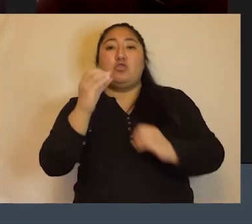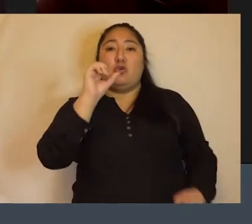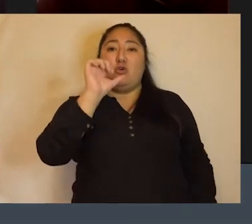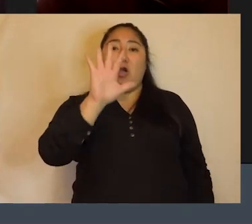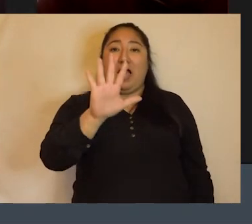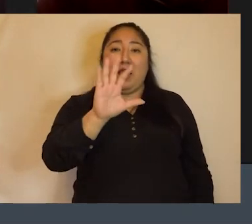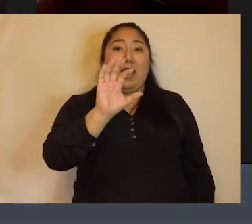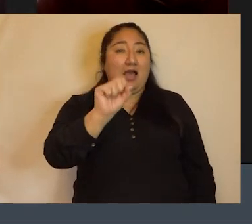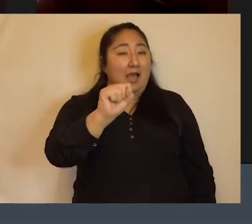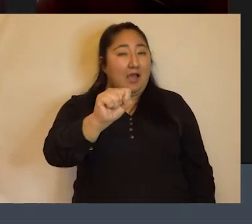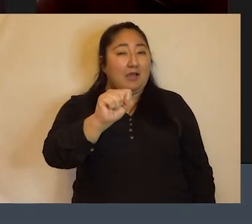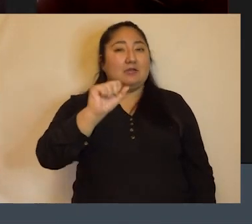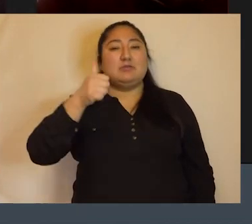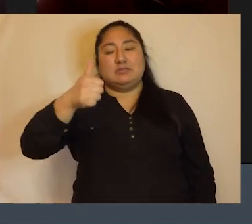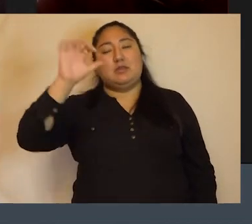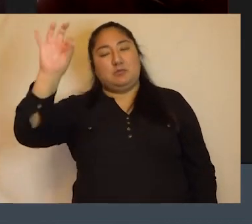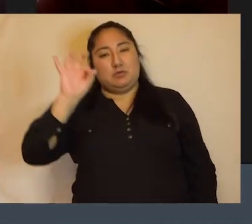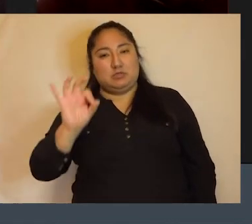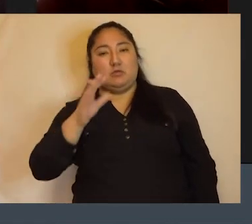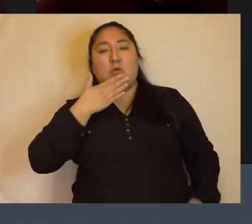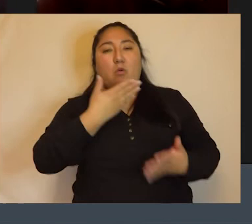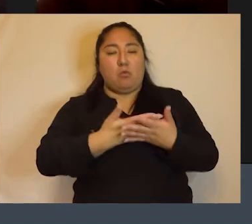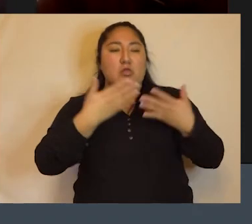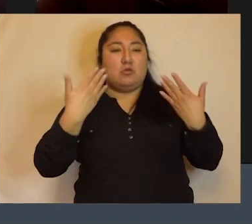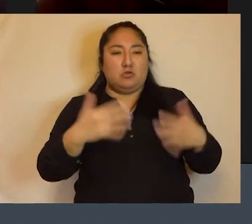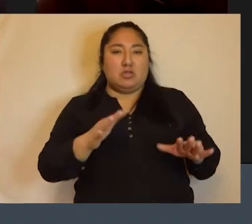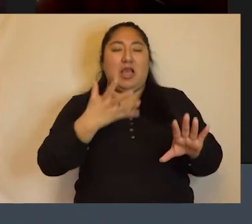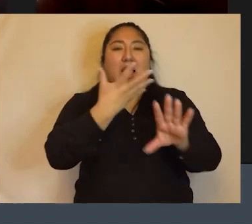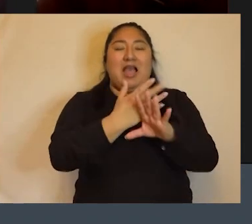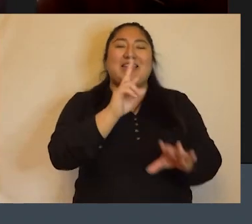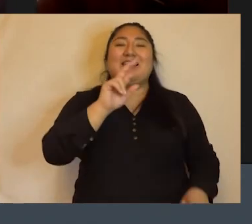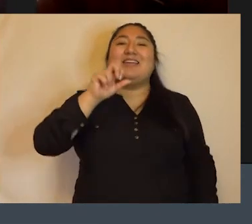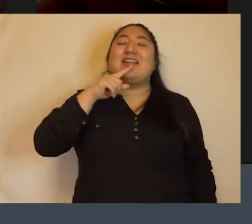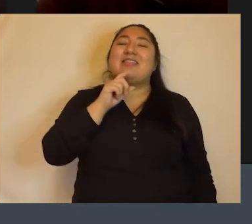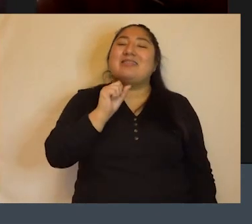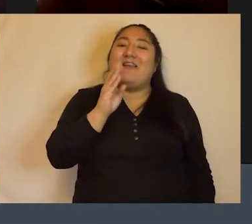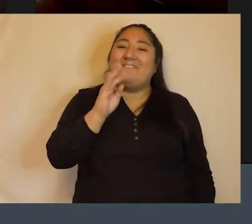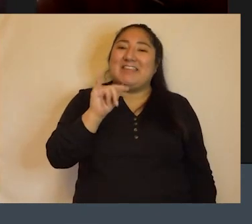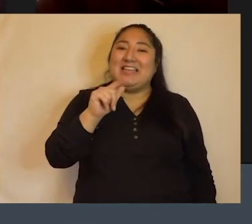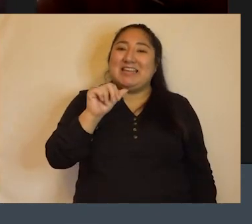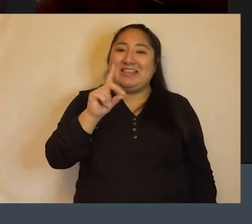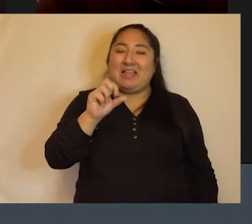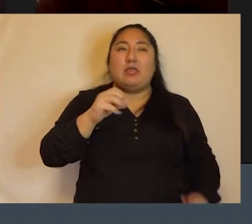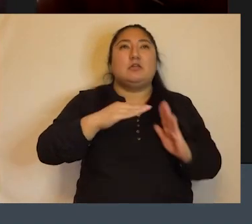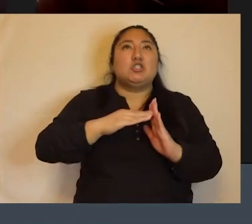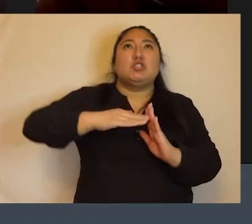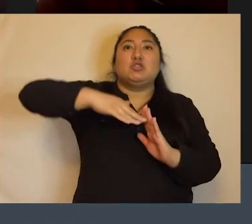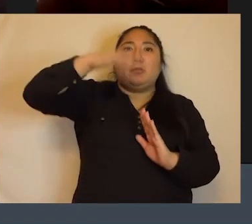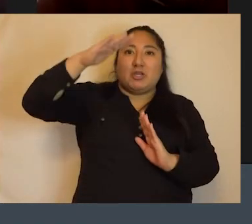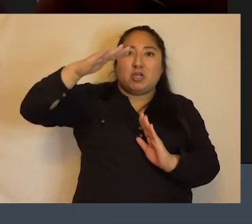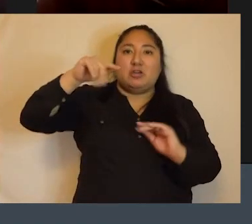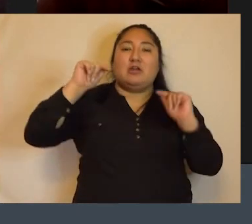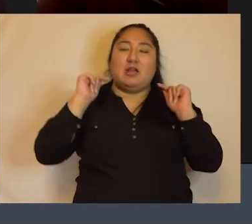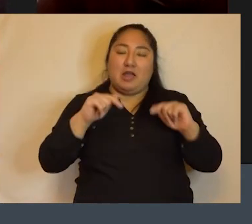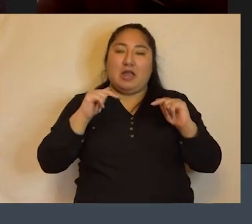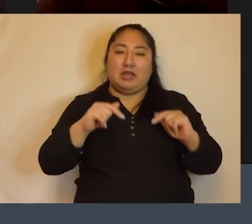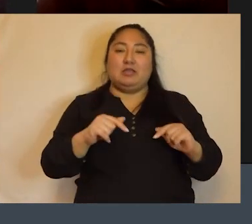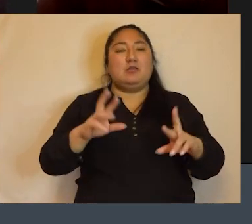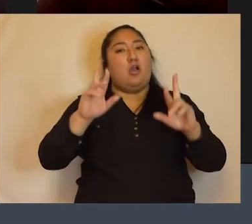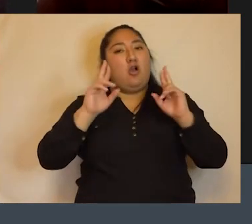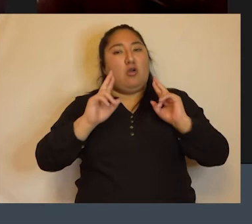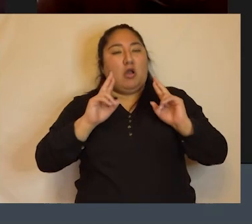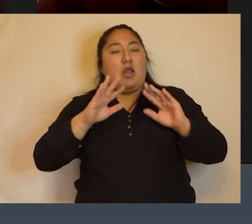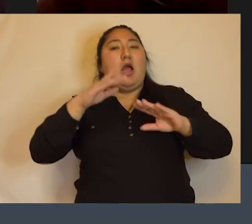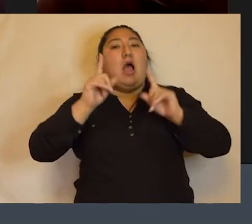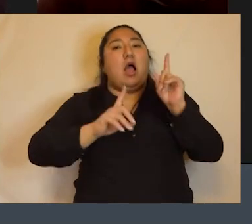y fondo A, un 6%. Cuando se obtienen rentabilidades superiores a eso, ¿ya? Es esperable